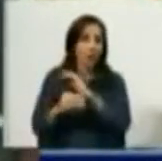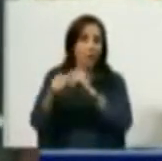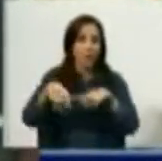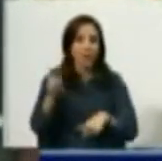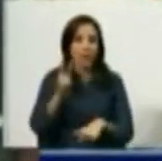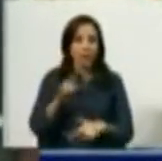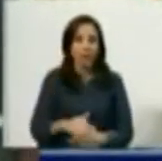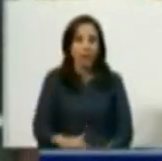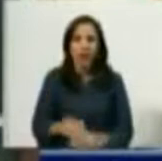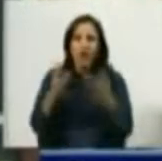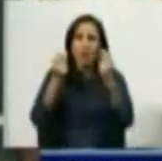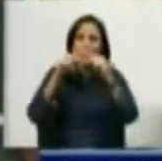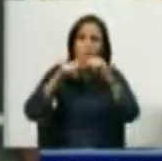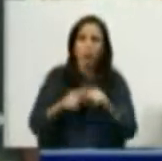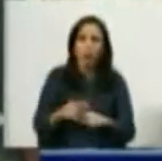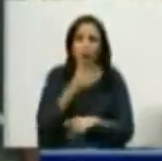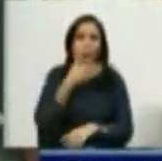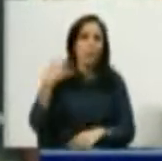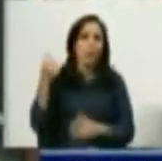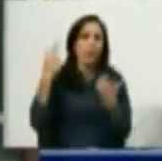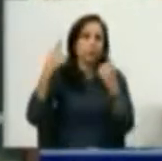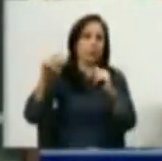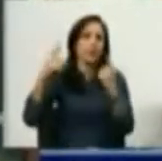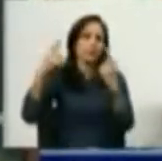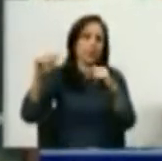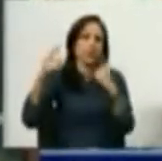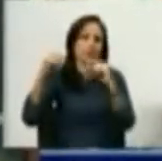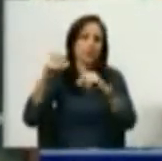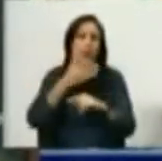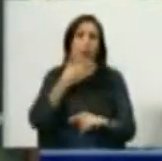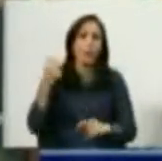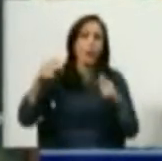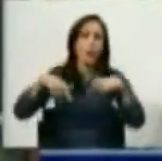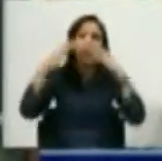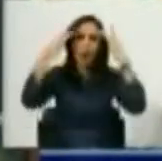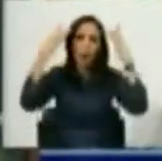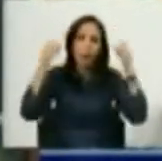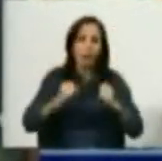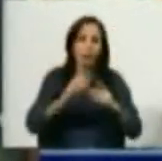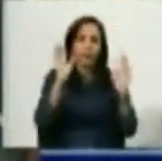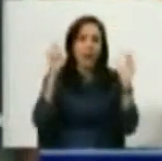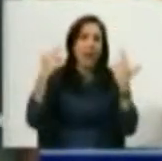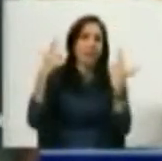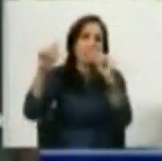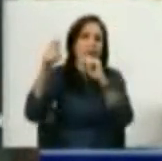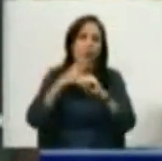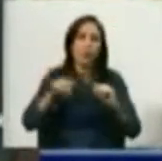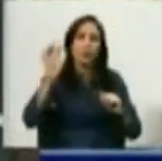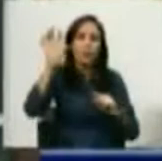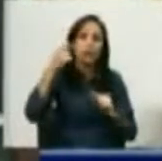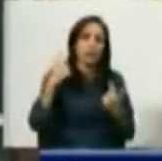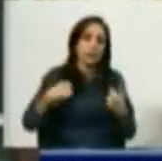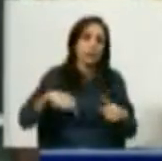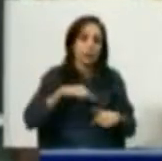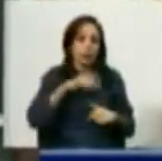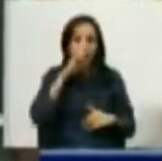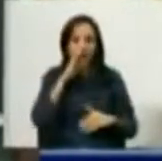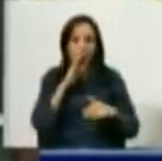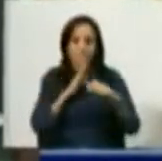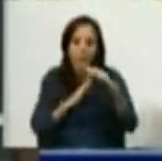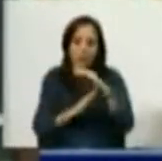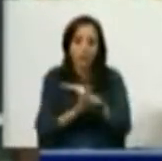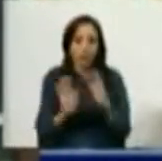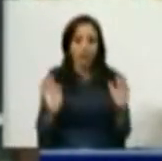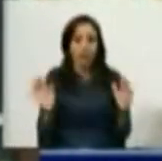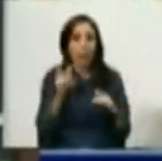los se estaban yendo de Venezuela los mejores y las mejores nosotros humildemente dijimos que los mejores